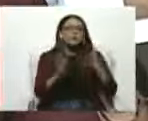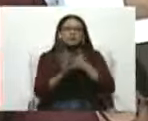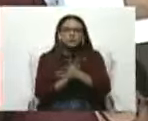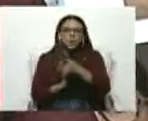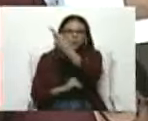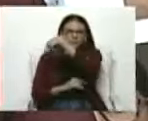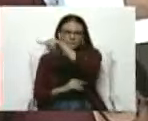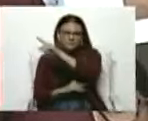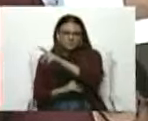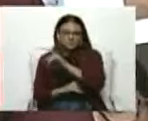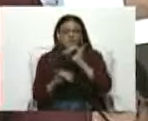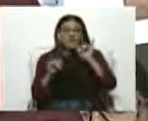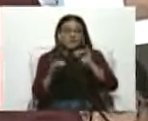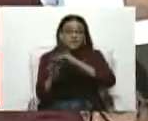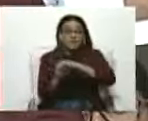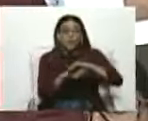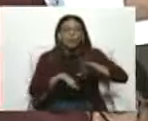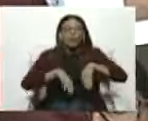esperan abordar